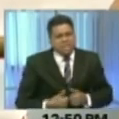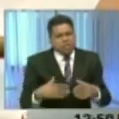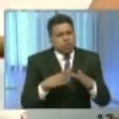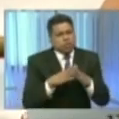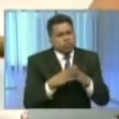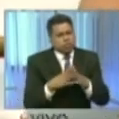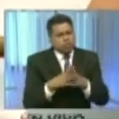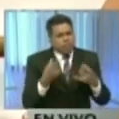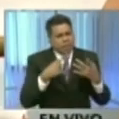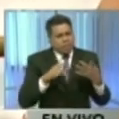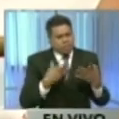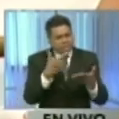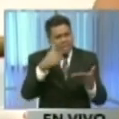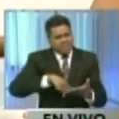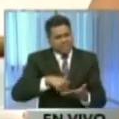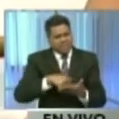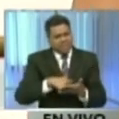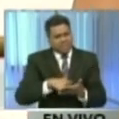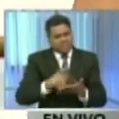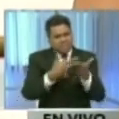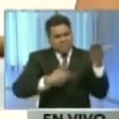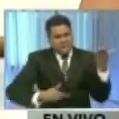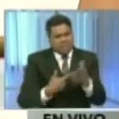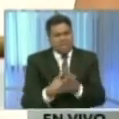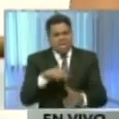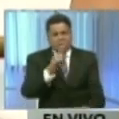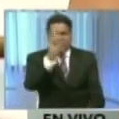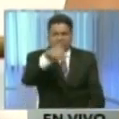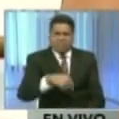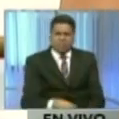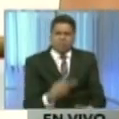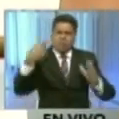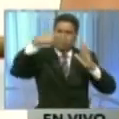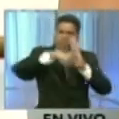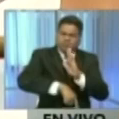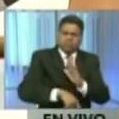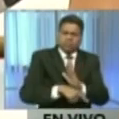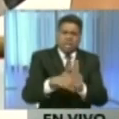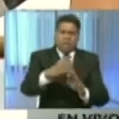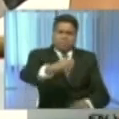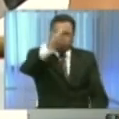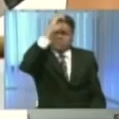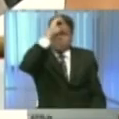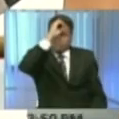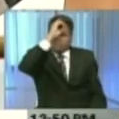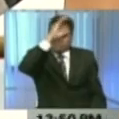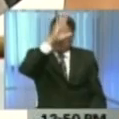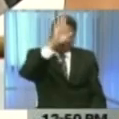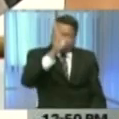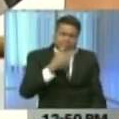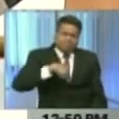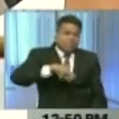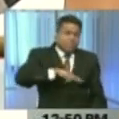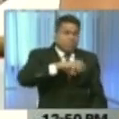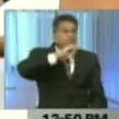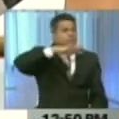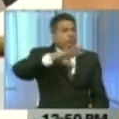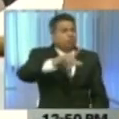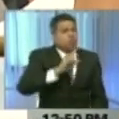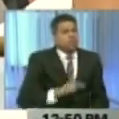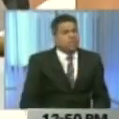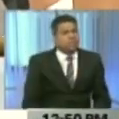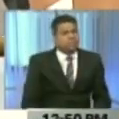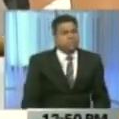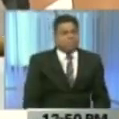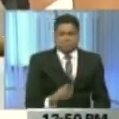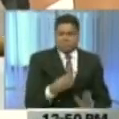país, además de dar vergüenza, denota una profunda ignorancia de nuestra historia.